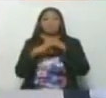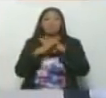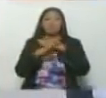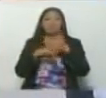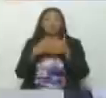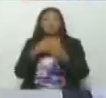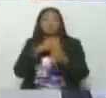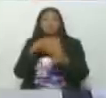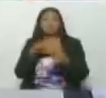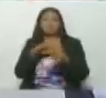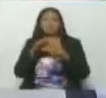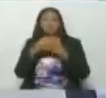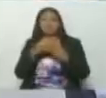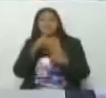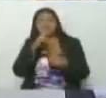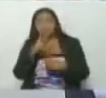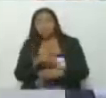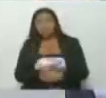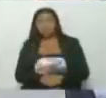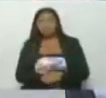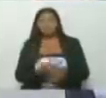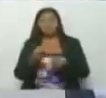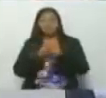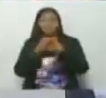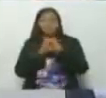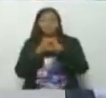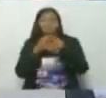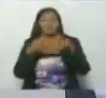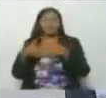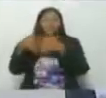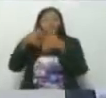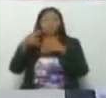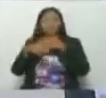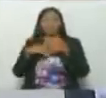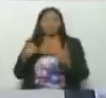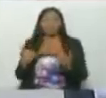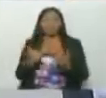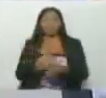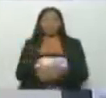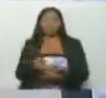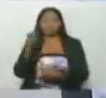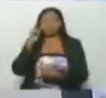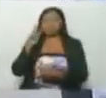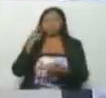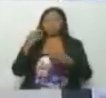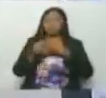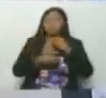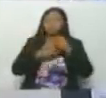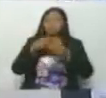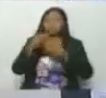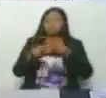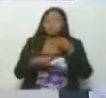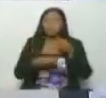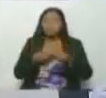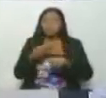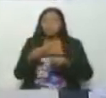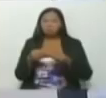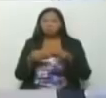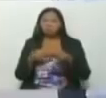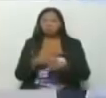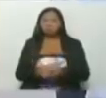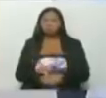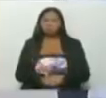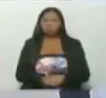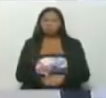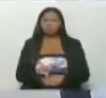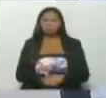cual es una noticia muy mala para el gobierno de los eeuu que ya ven como su último